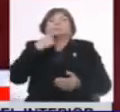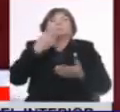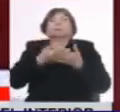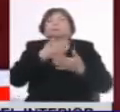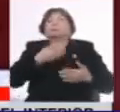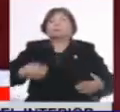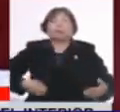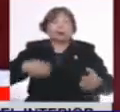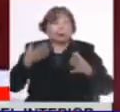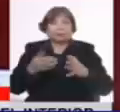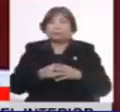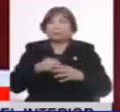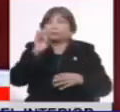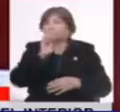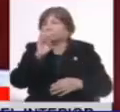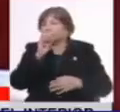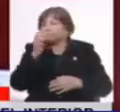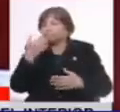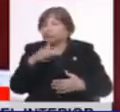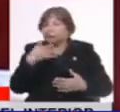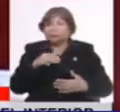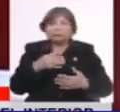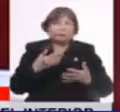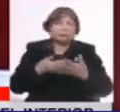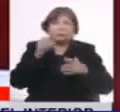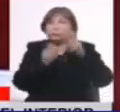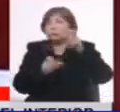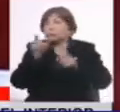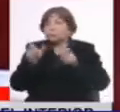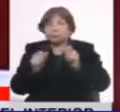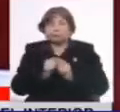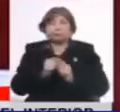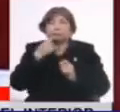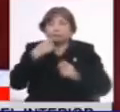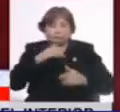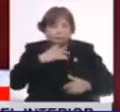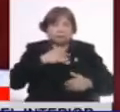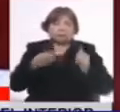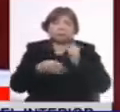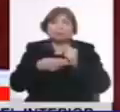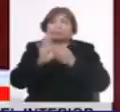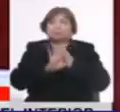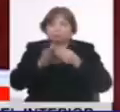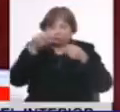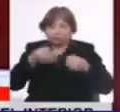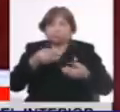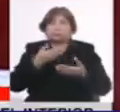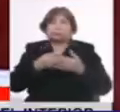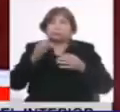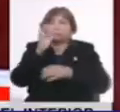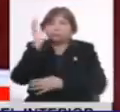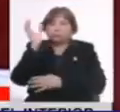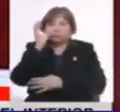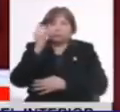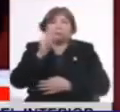el estado de emergencia, y la población debe sentirse segura, por supuesto, con la patrulla